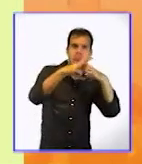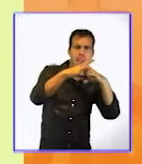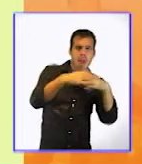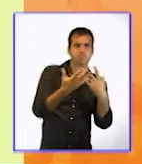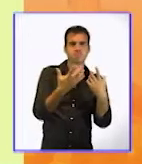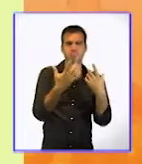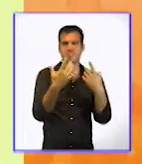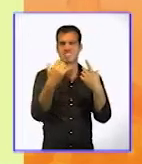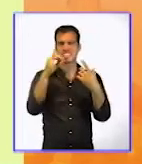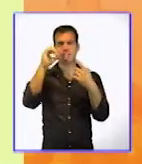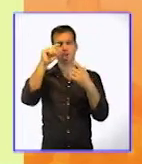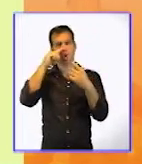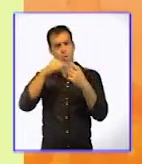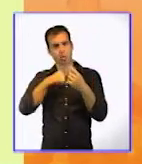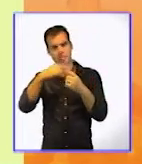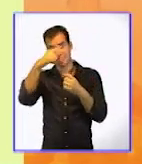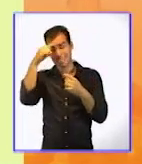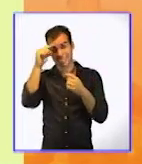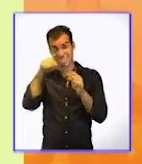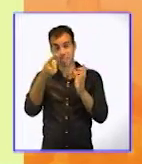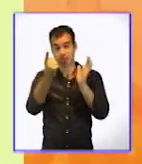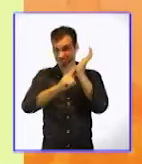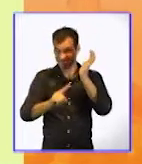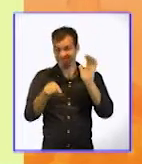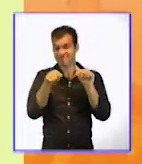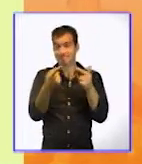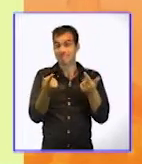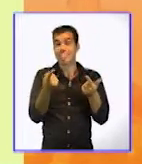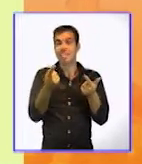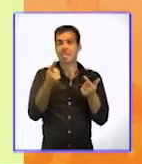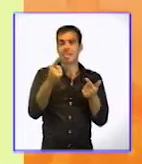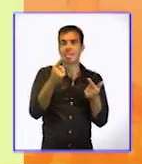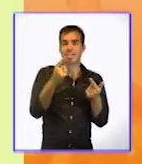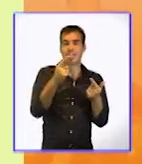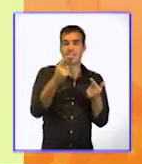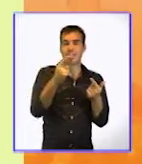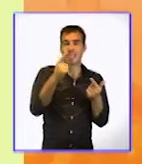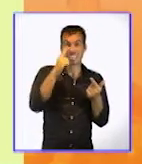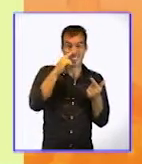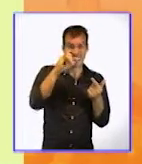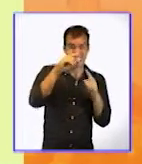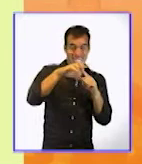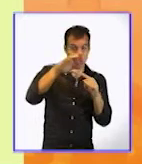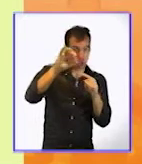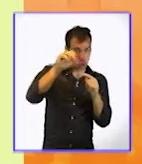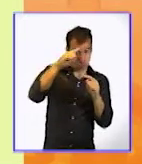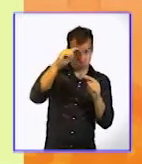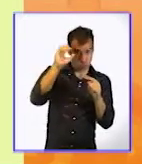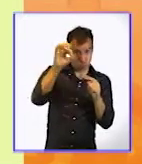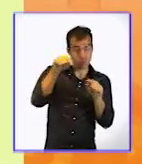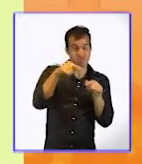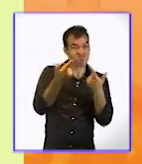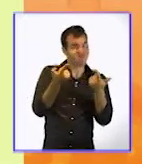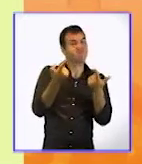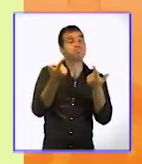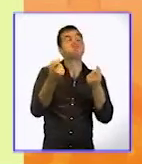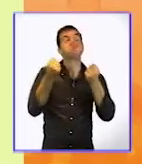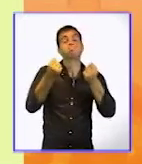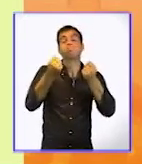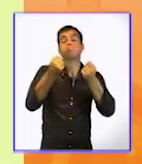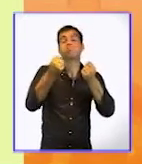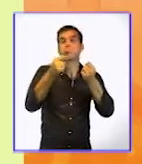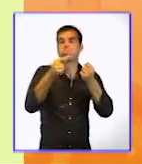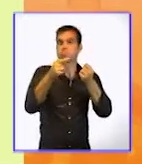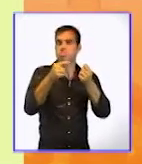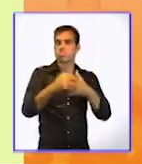en moléculas e iones, que sería el ácido nitroso en equilibrio con el